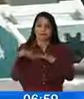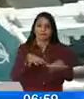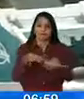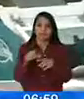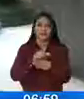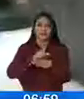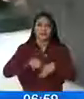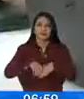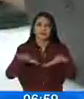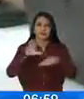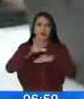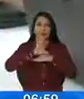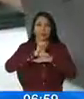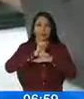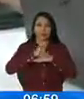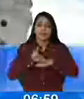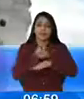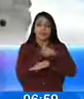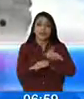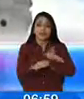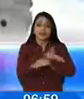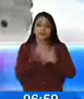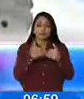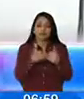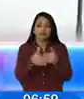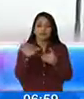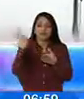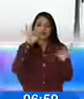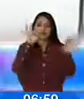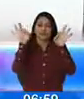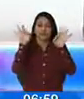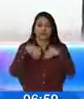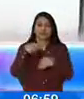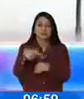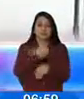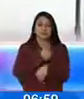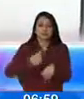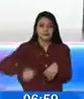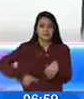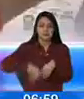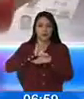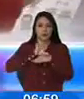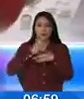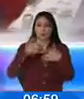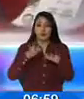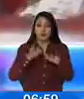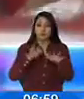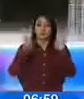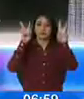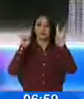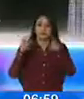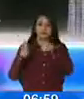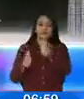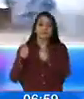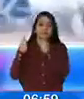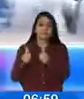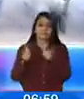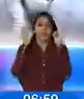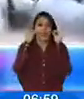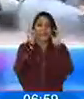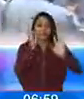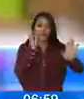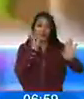todo el país, previo al balotaje en el que se elegirá al próximo presidente de la República, entre los candidatos Guillermo Lasso de